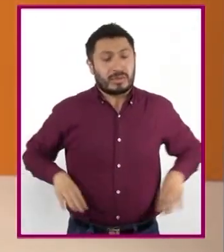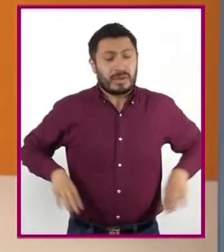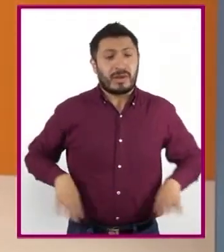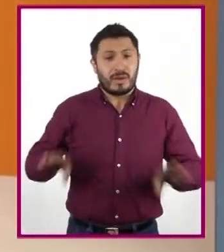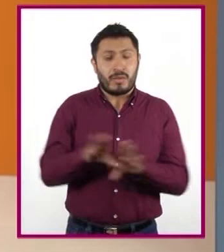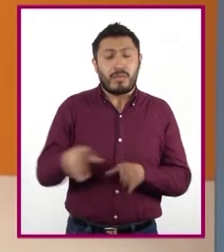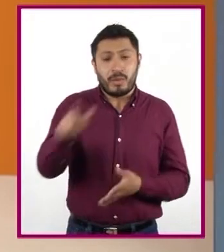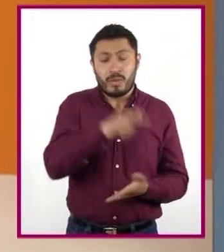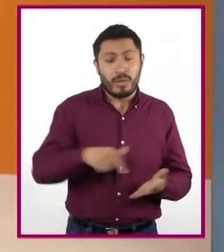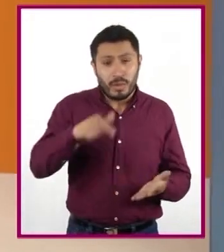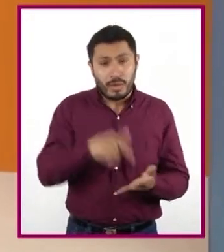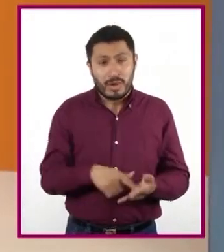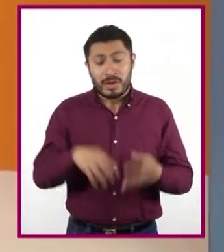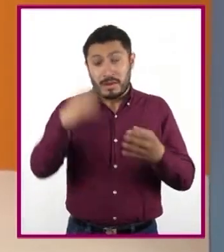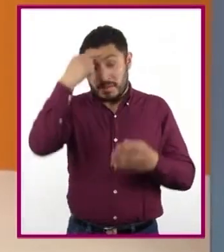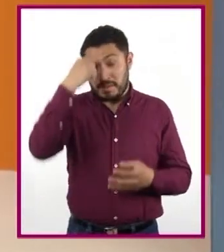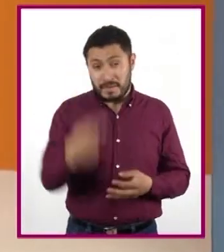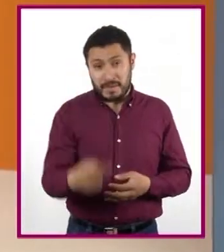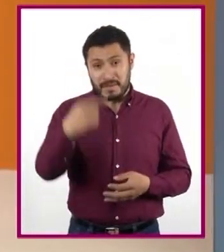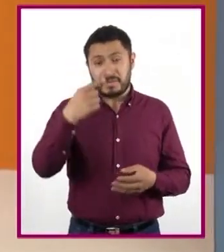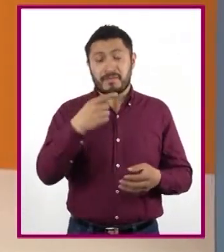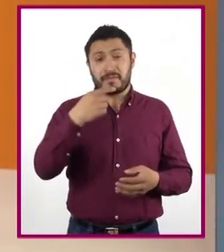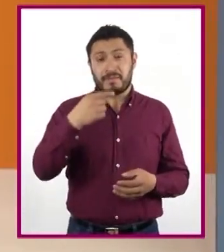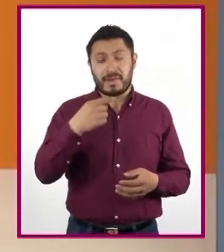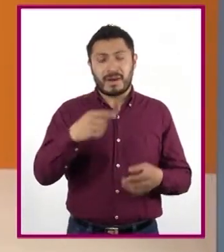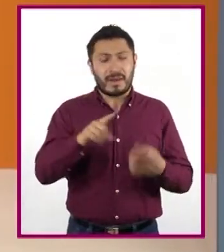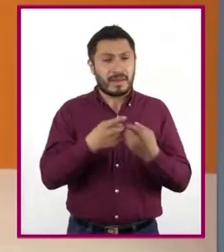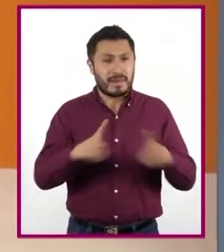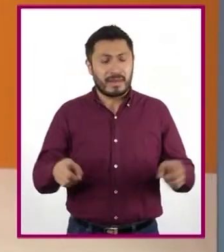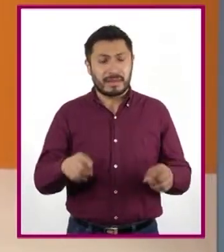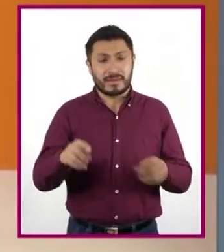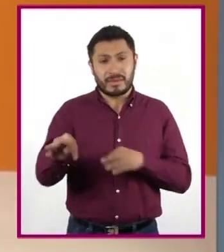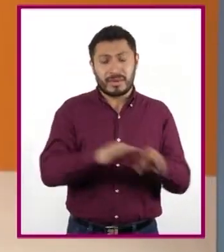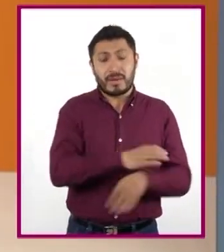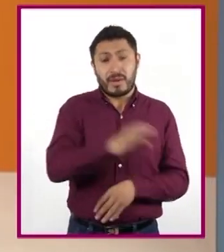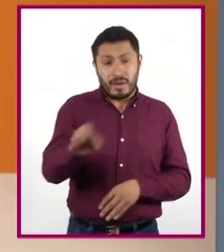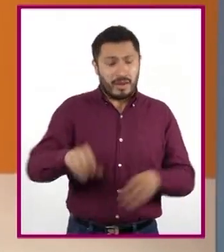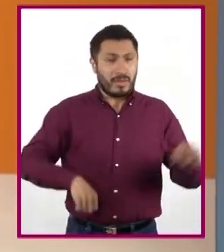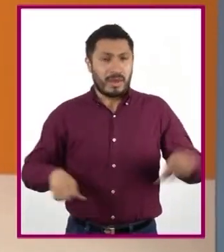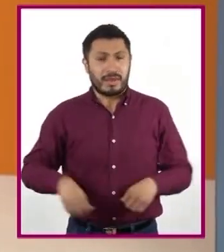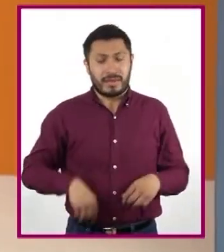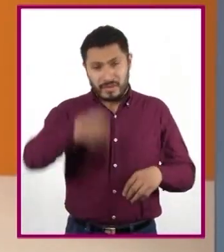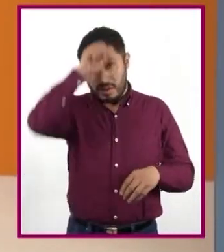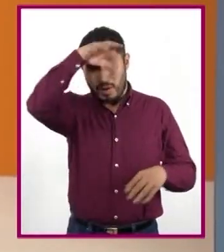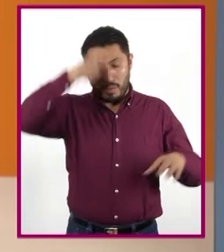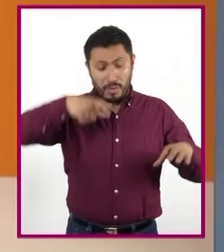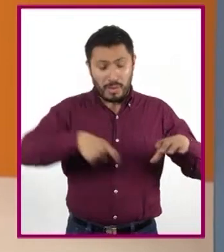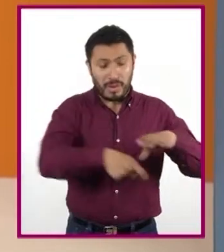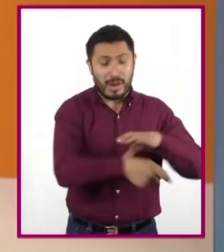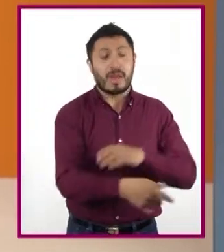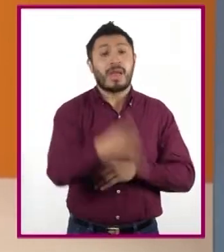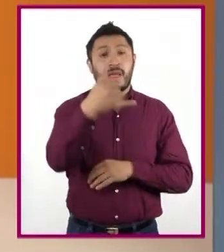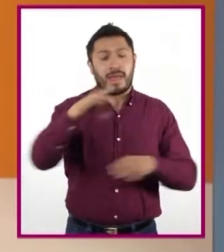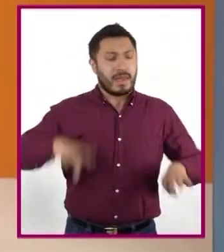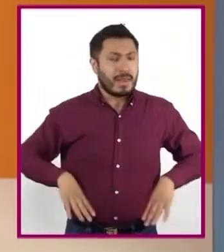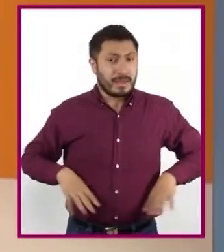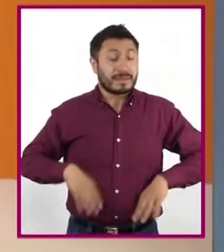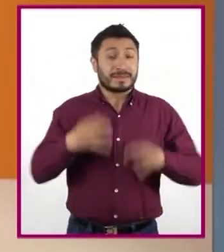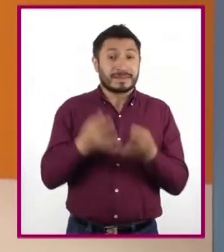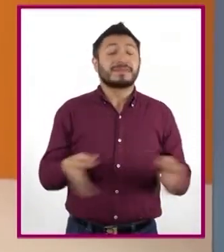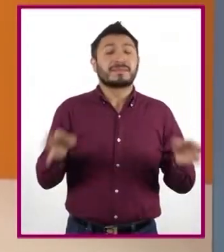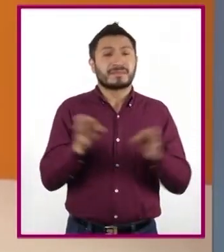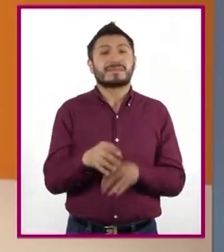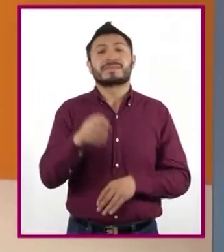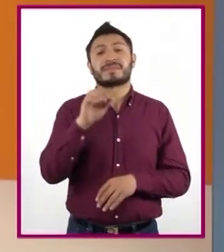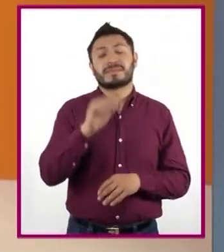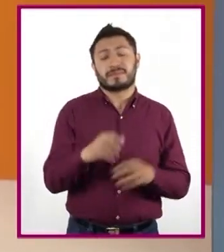tener zonas propicias para el desarrollo de la agricultura, así como el desarrollo de actividades mineras, pero también uno de sus rasgos comunes fue